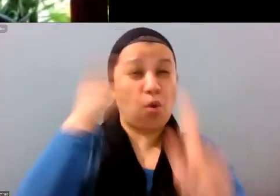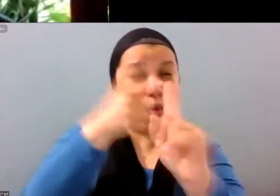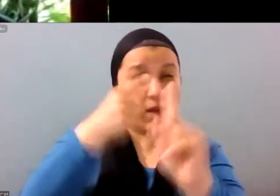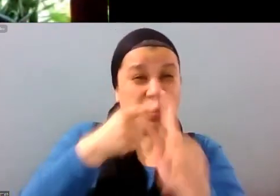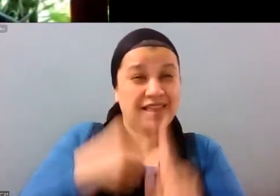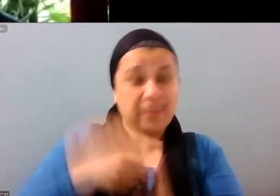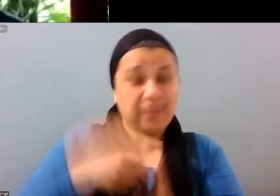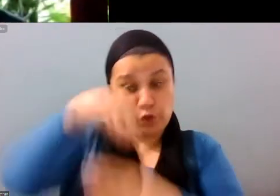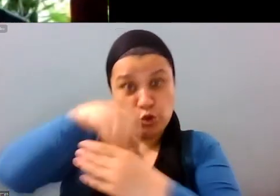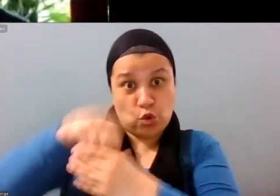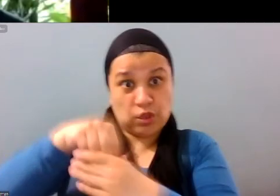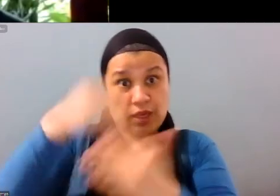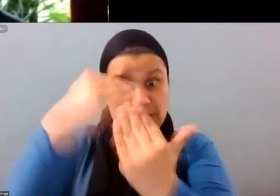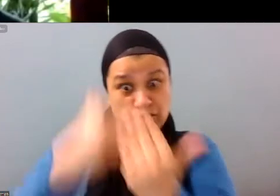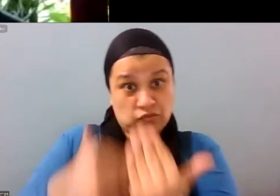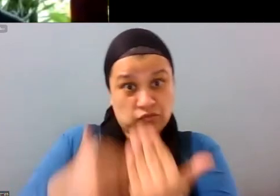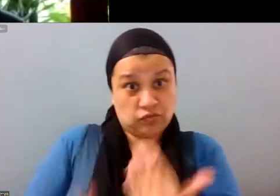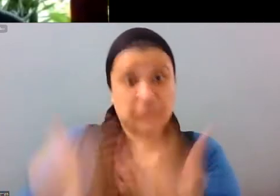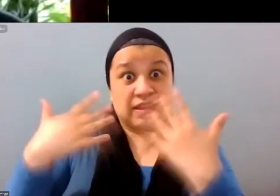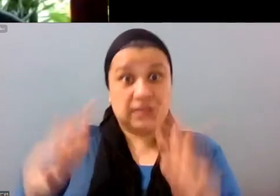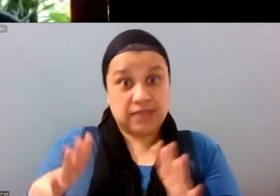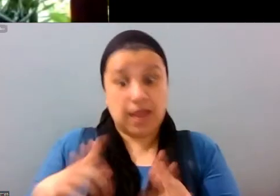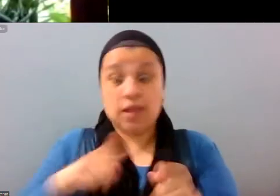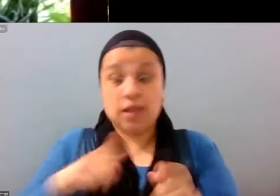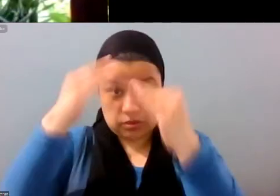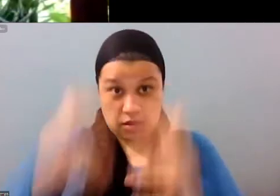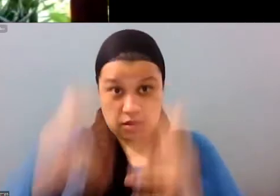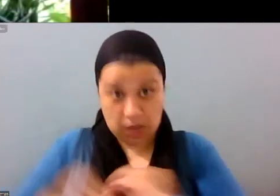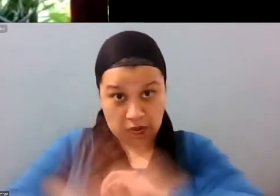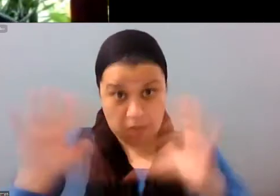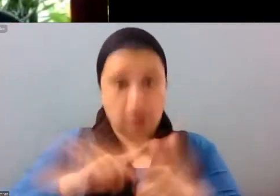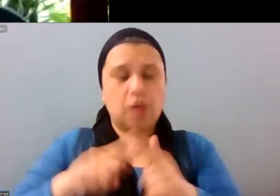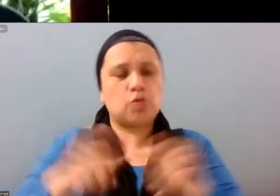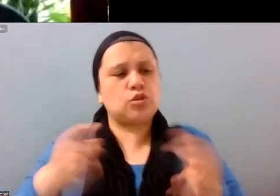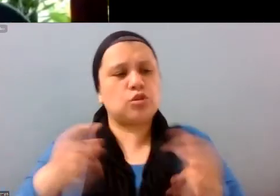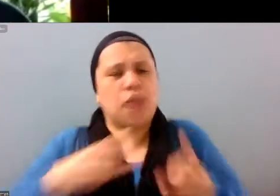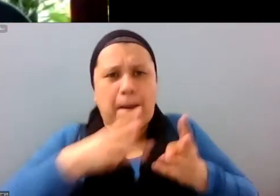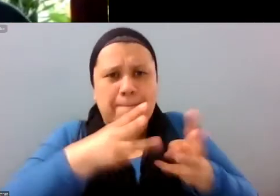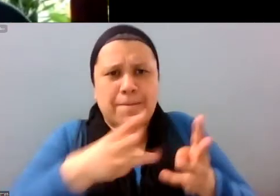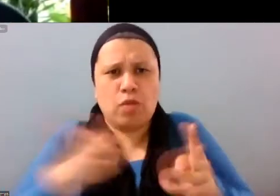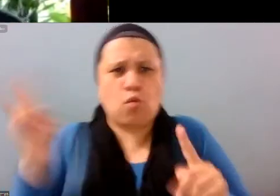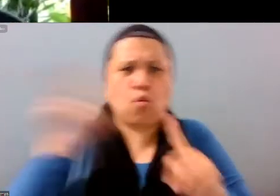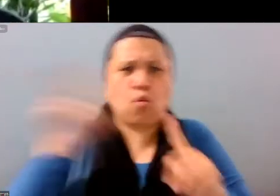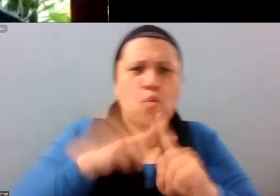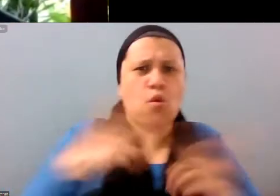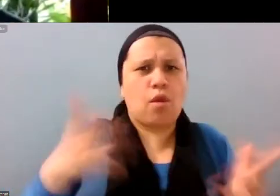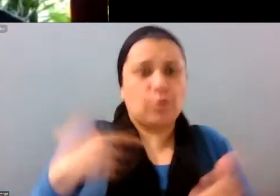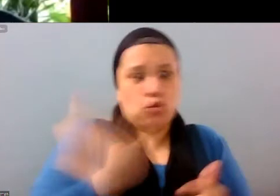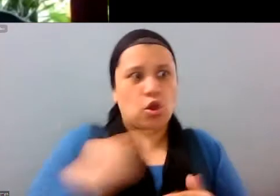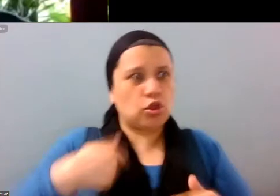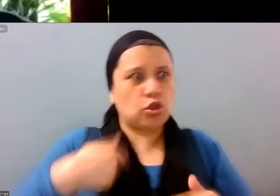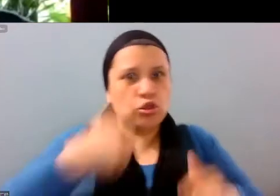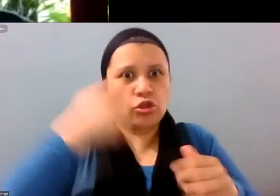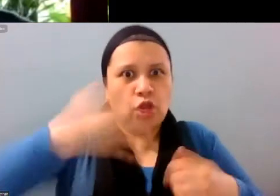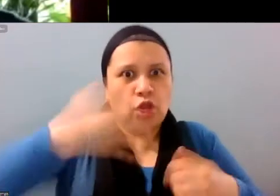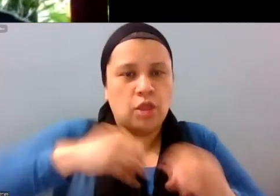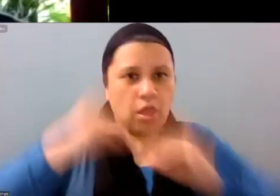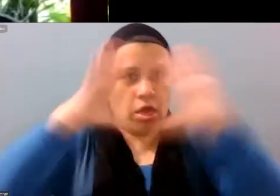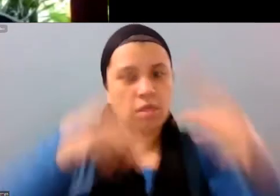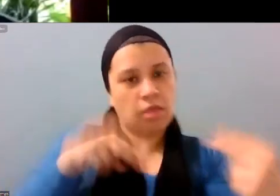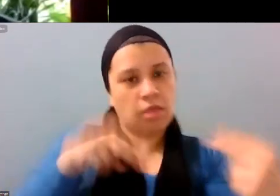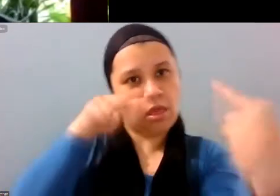tenemos eso vamos a hacer todos los procesos mediáticos no se trata de estar ahí todo el tiempo se trata de llegar ahí